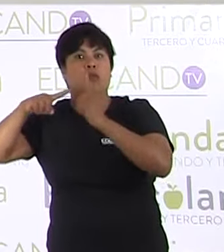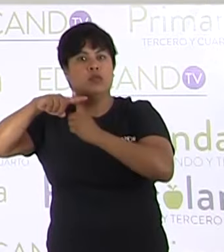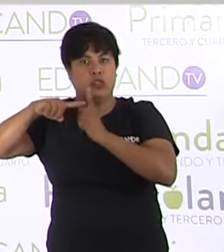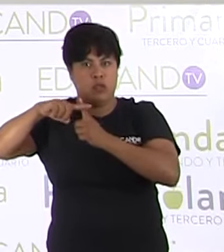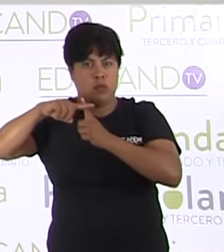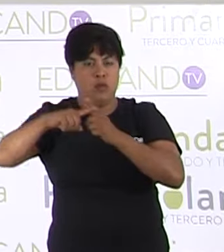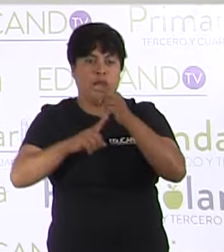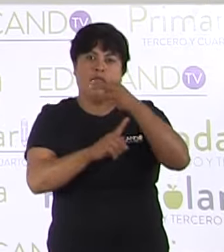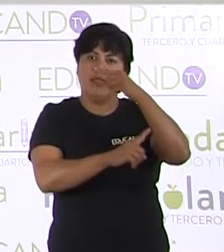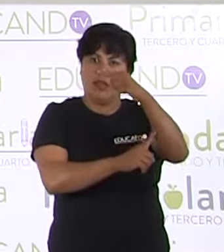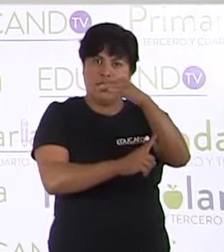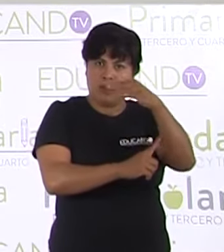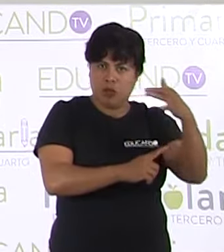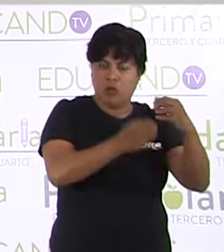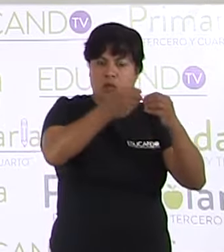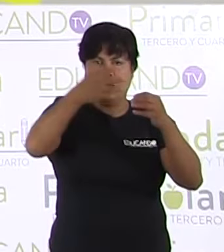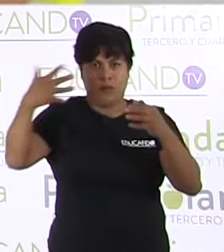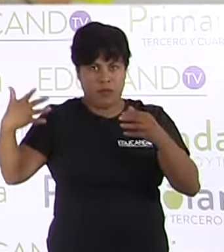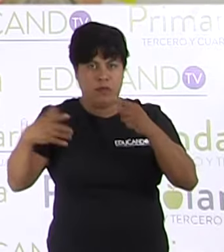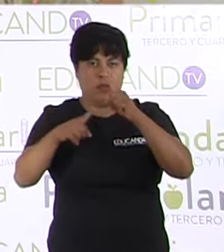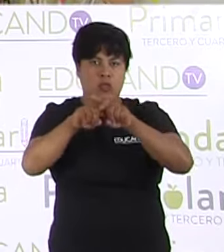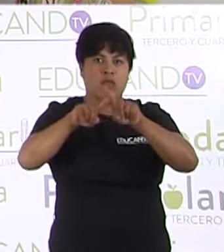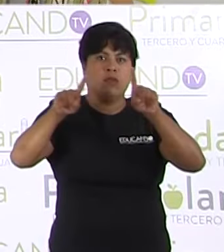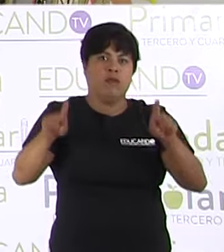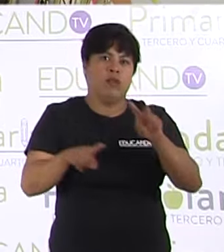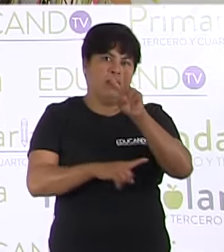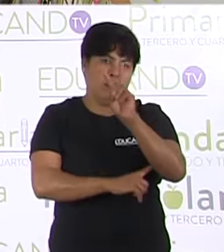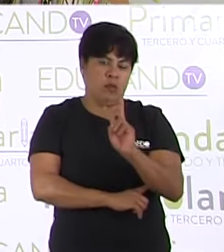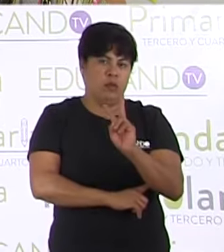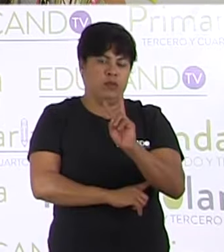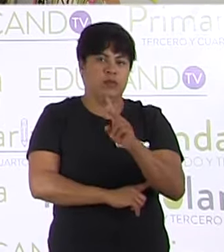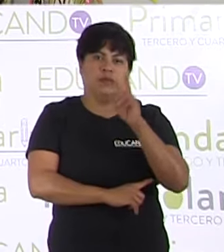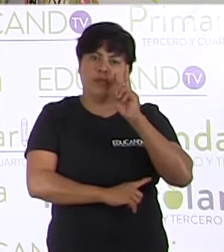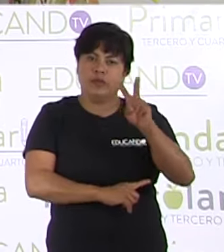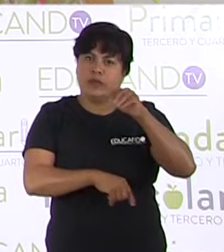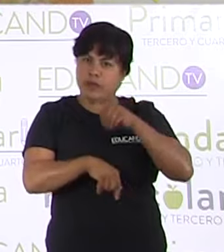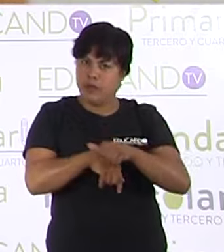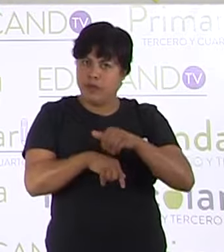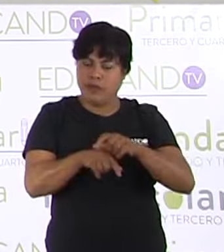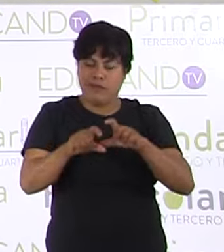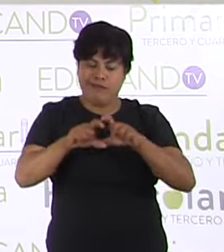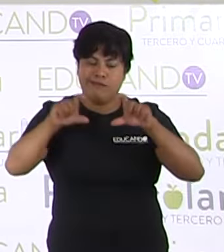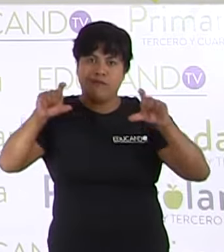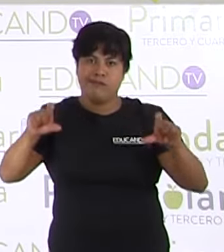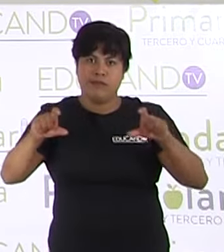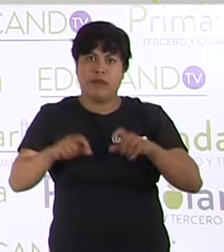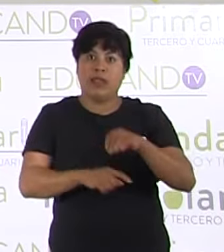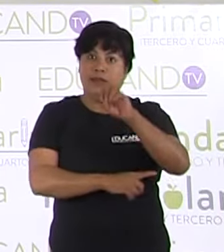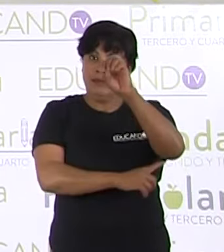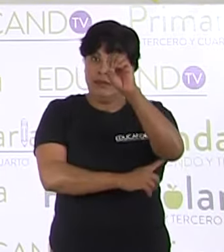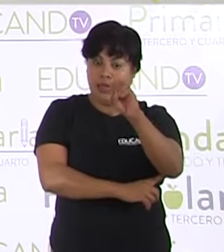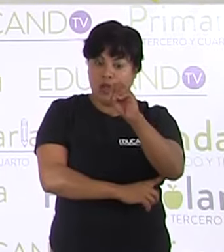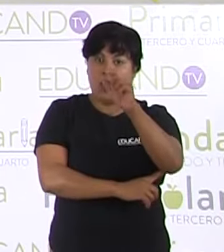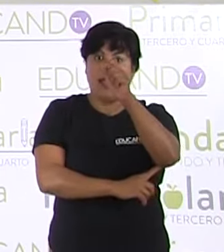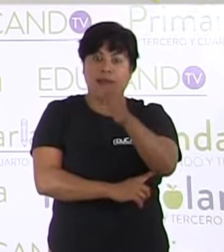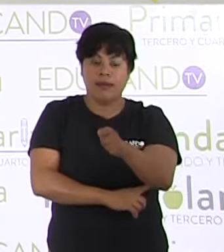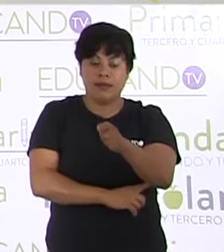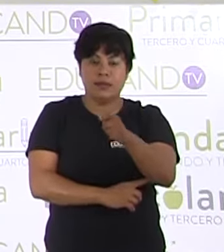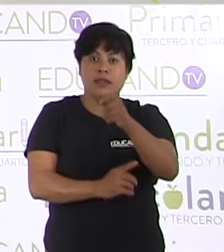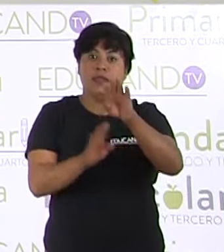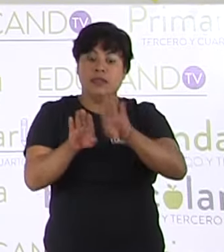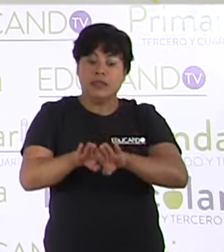positivos Ahí es donde va a ir la siguiente el siguiente enunciado el cero separa